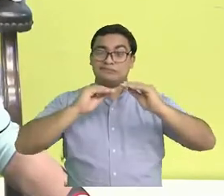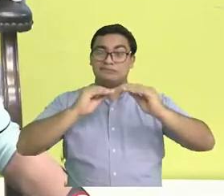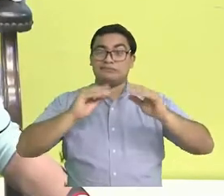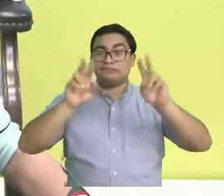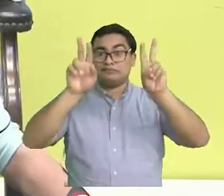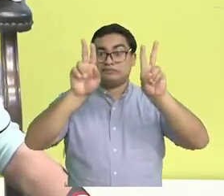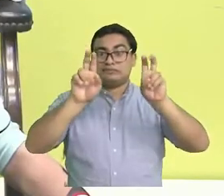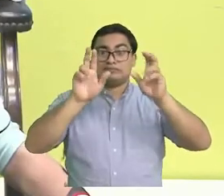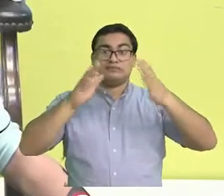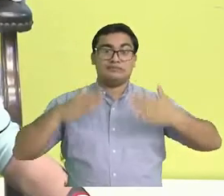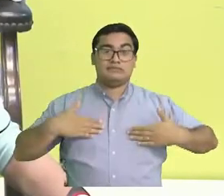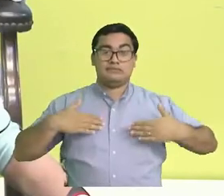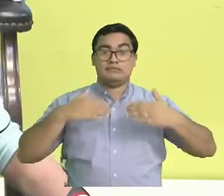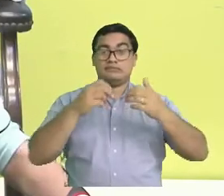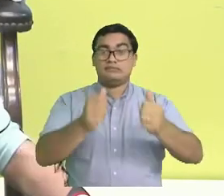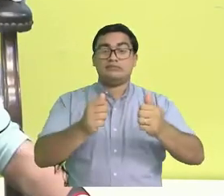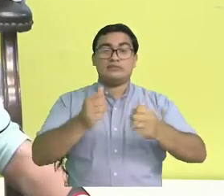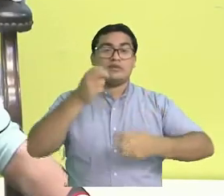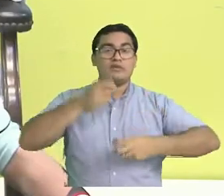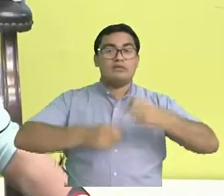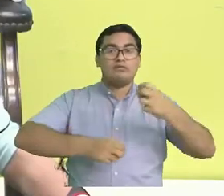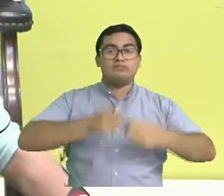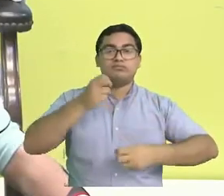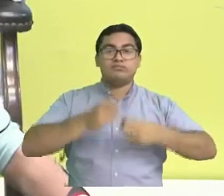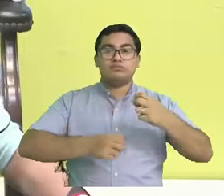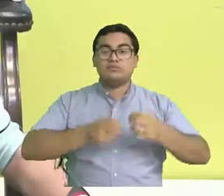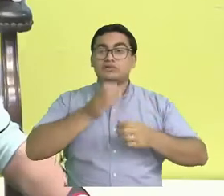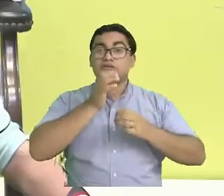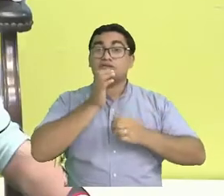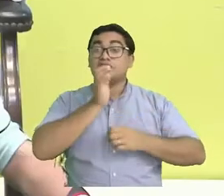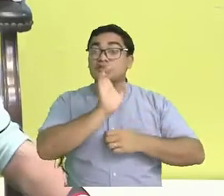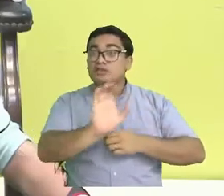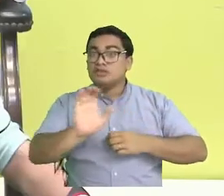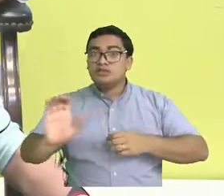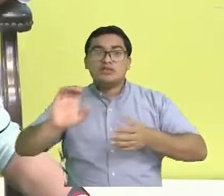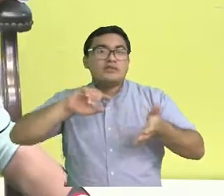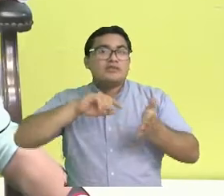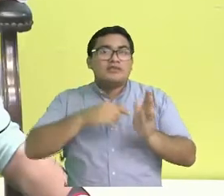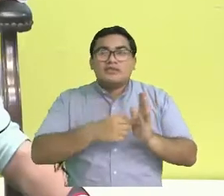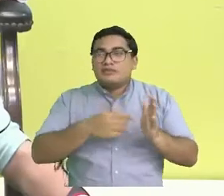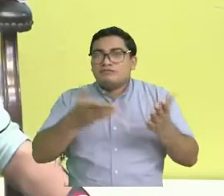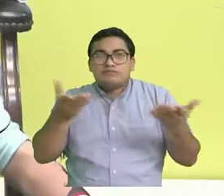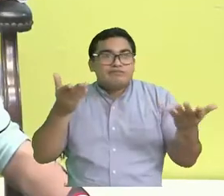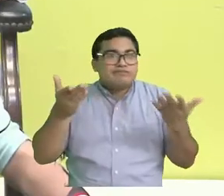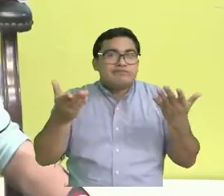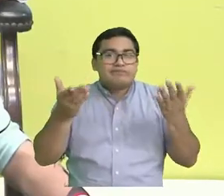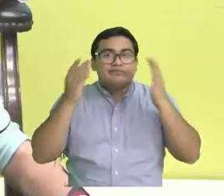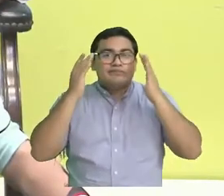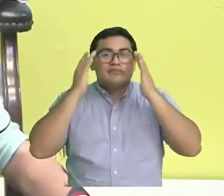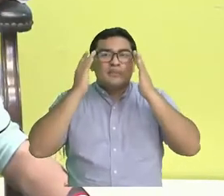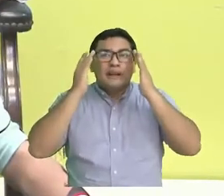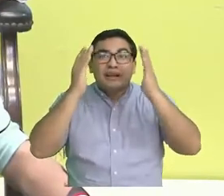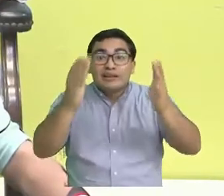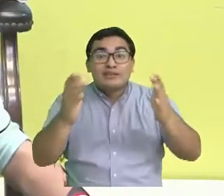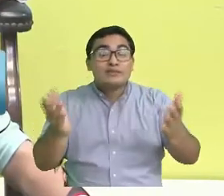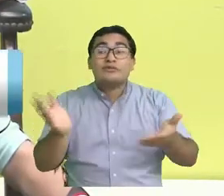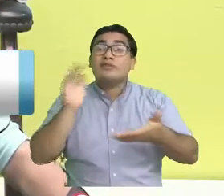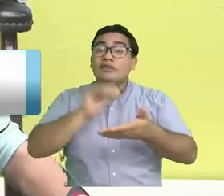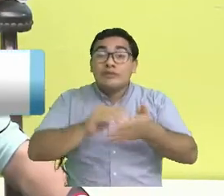salud. El trastorno de déficit de atención e hiperactividad no son entidades diferentes, son entidades pues